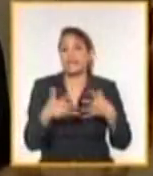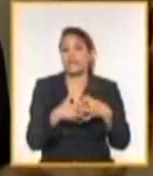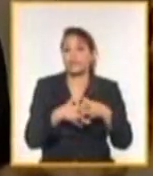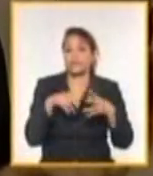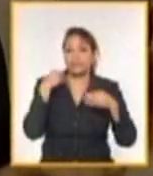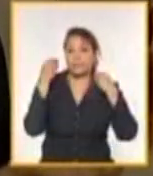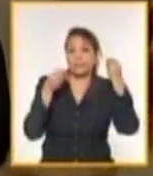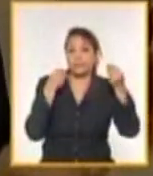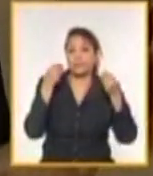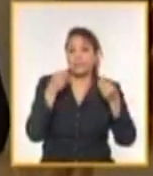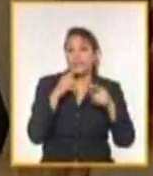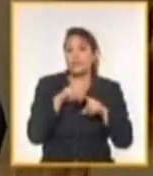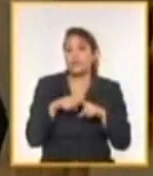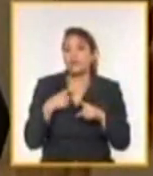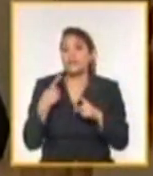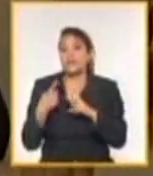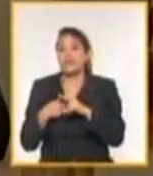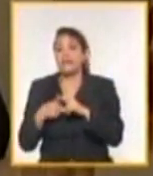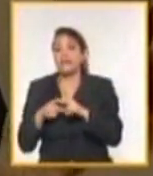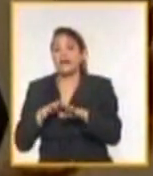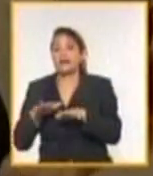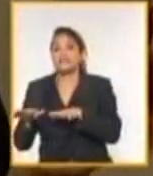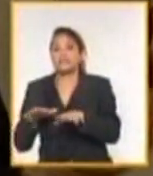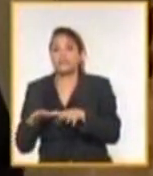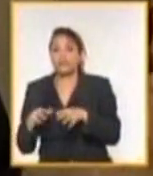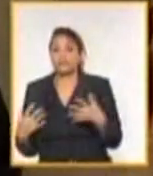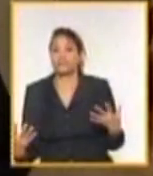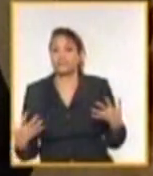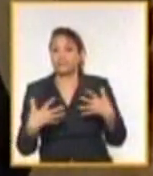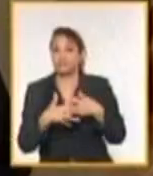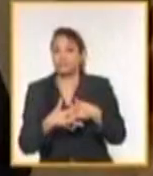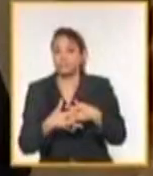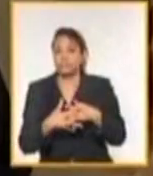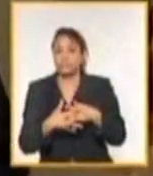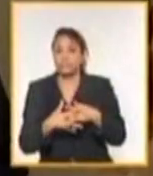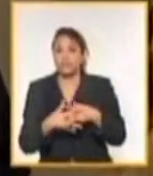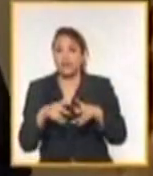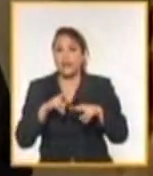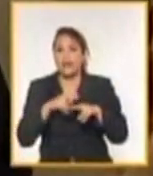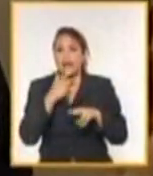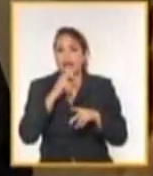pensamiento y la acción. Él fue ese hombre